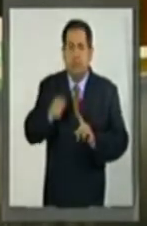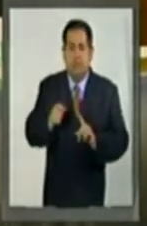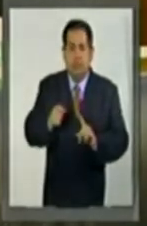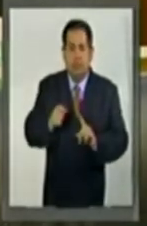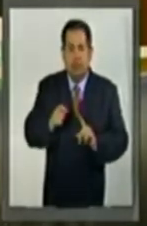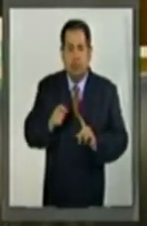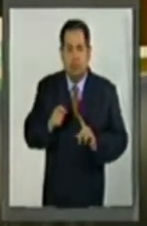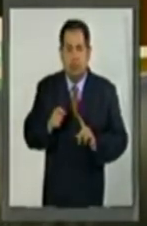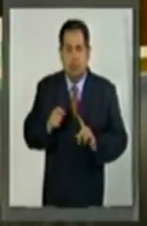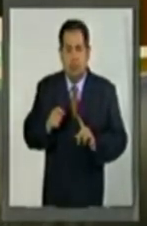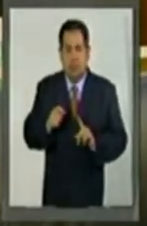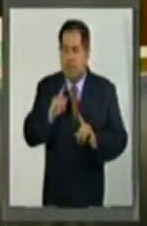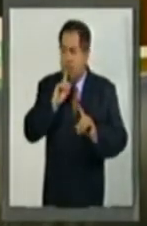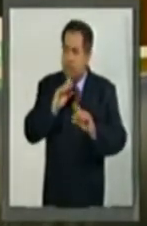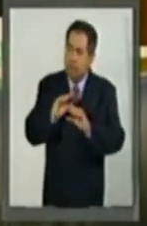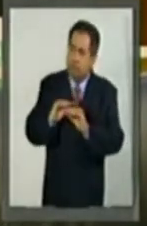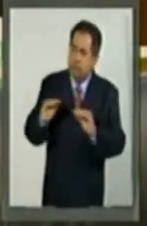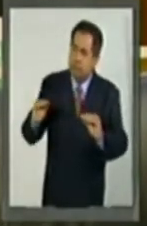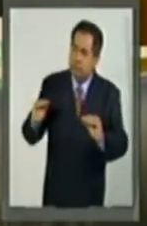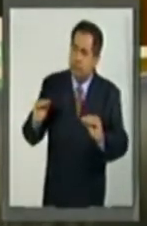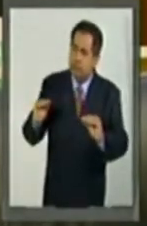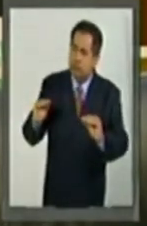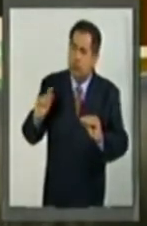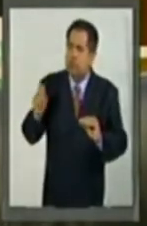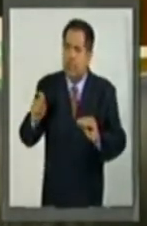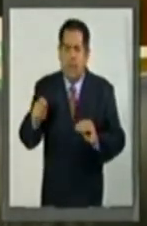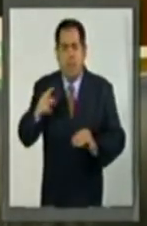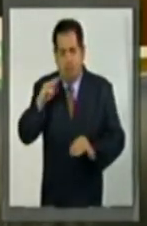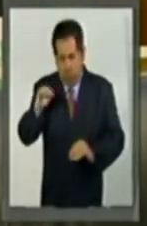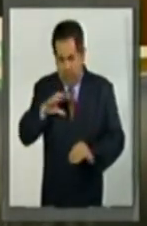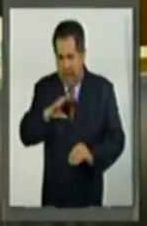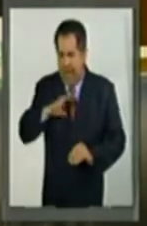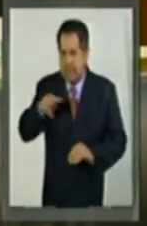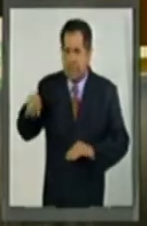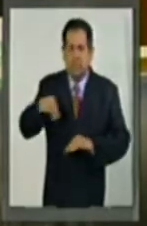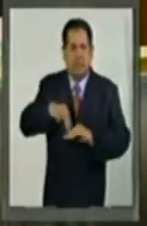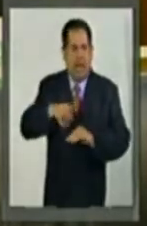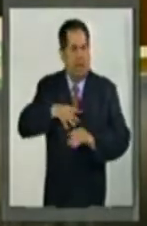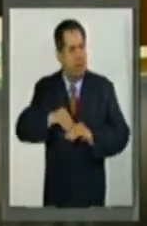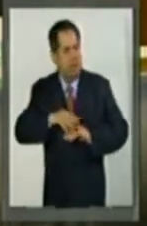silencio no es ausencia. Mónica está presente. Muchas gracias, presidente.